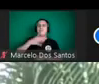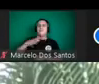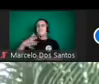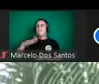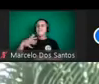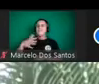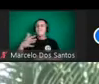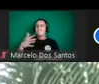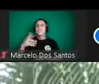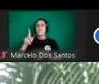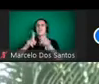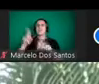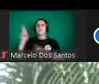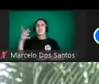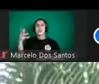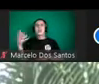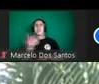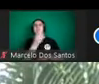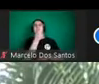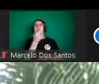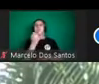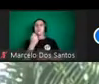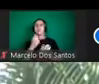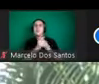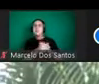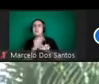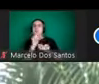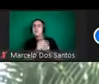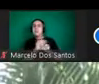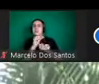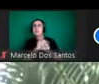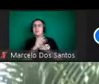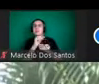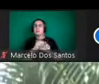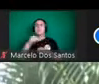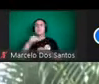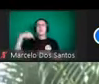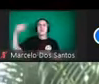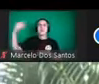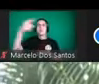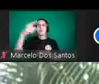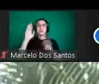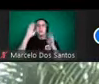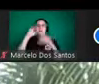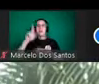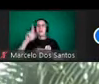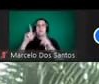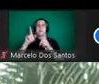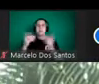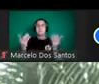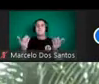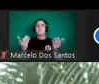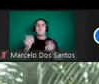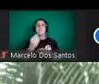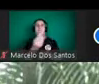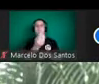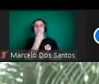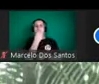con muy bajas posibilidades realmente de generar la subsistencia mínima necesaria a raíz de la